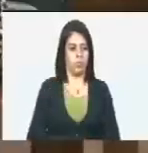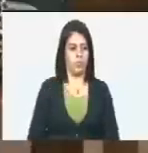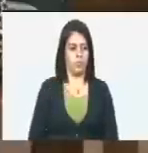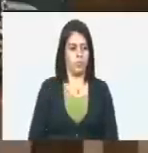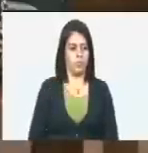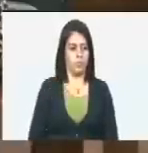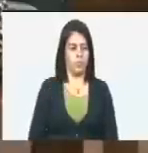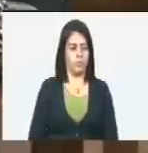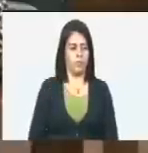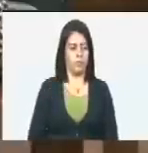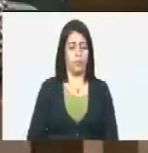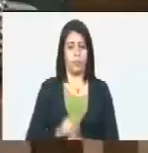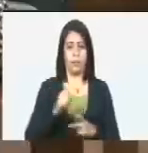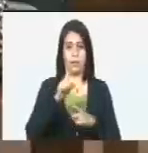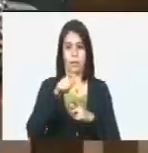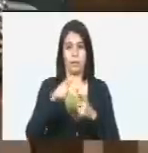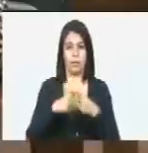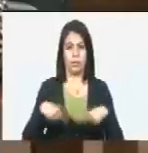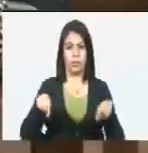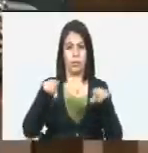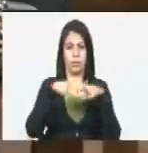de aquellos sucesos